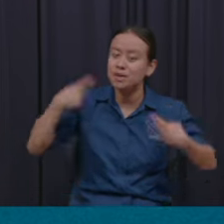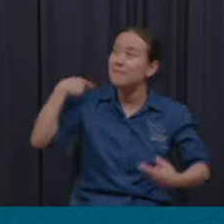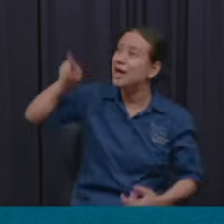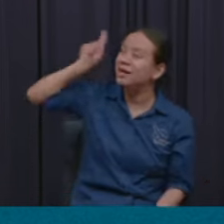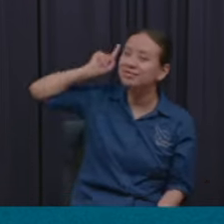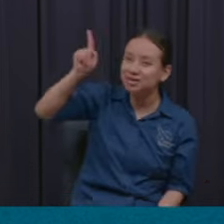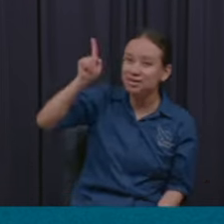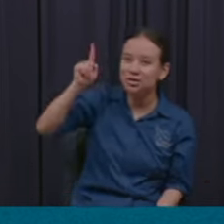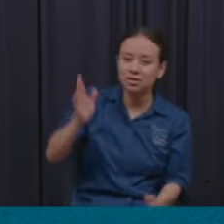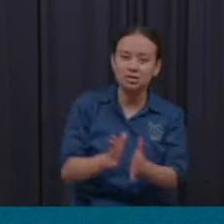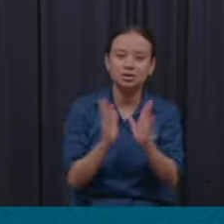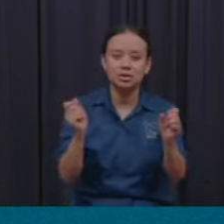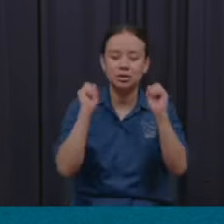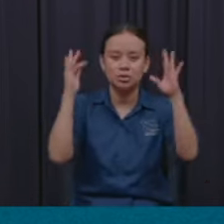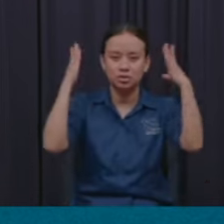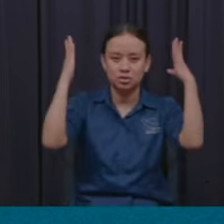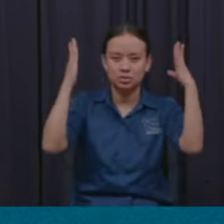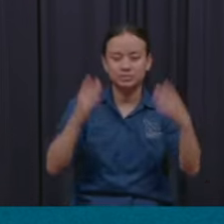Aleluya.